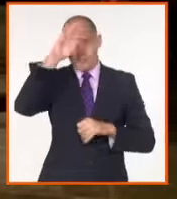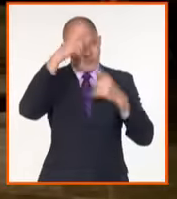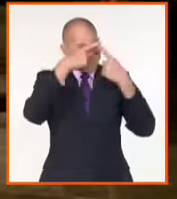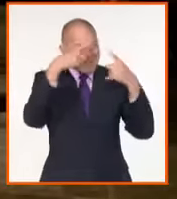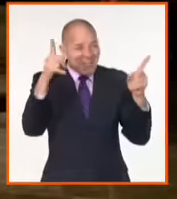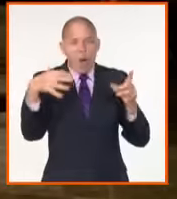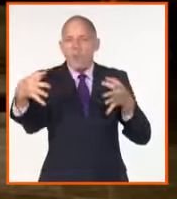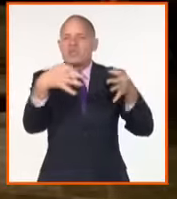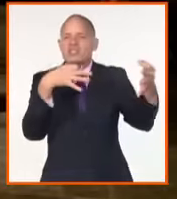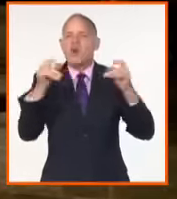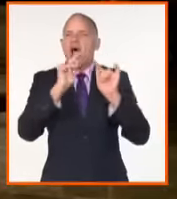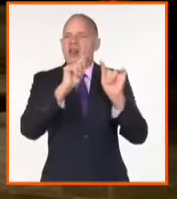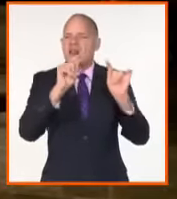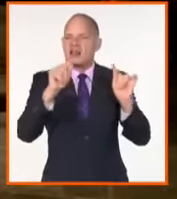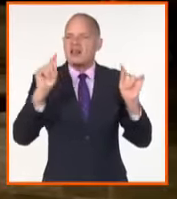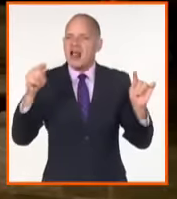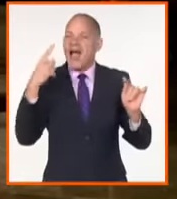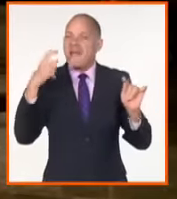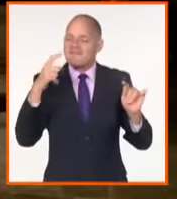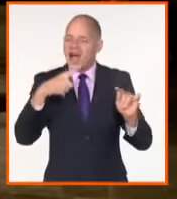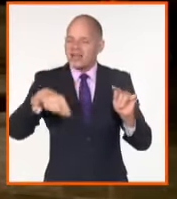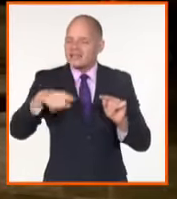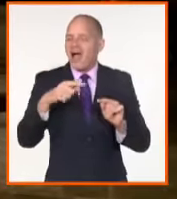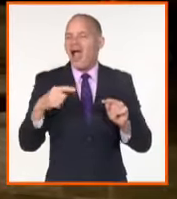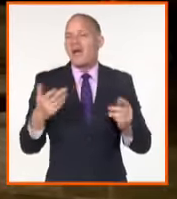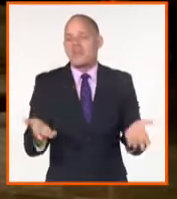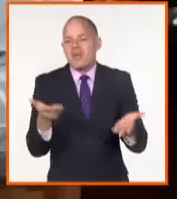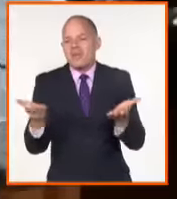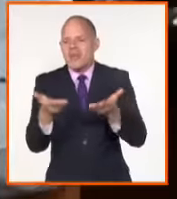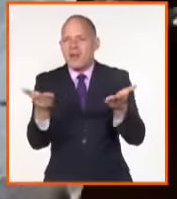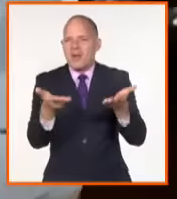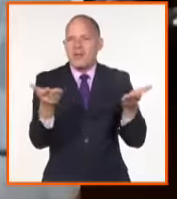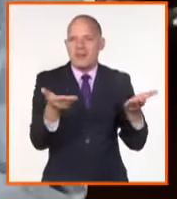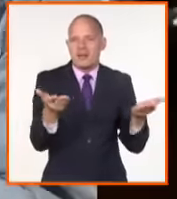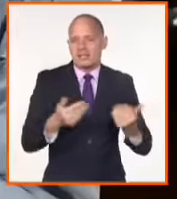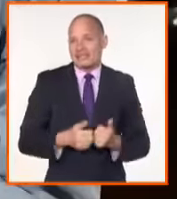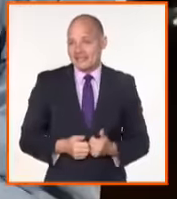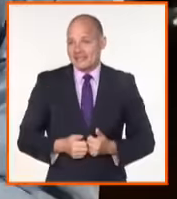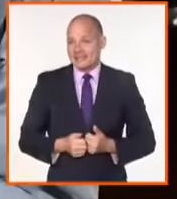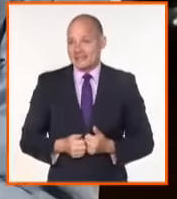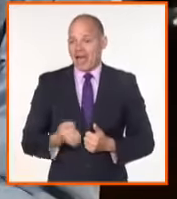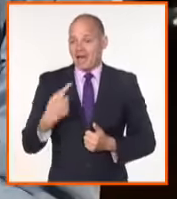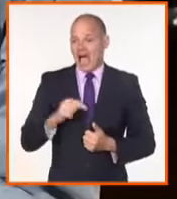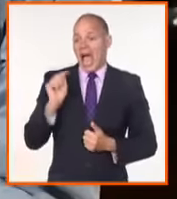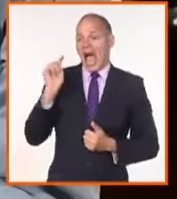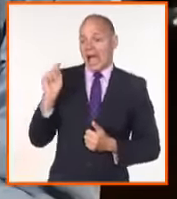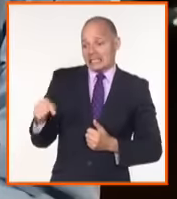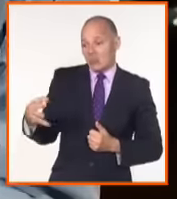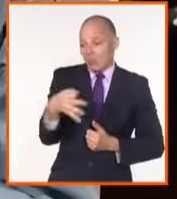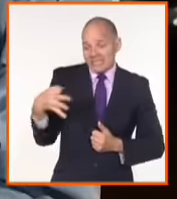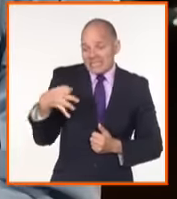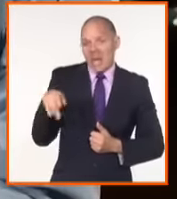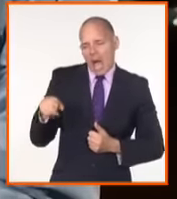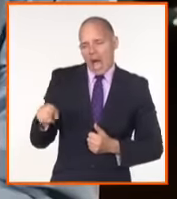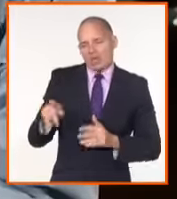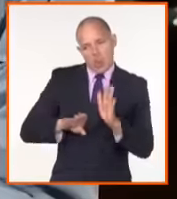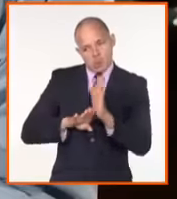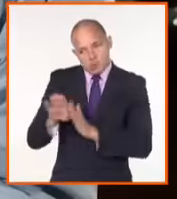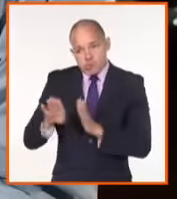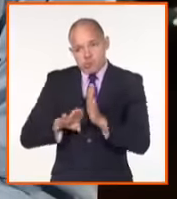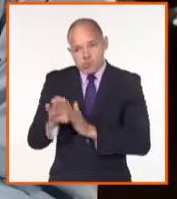sistemas productivos locales se subordinen al municipio y se conviertan en la fuente de desarrollo de ese municipio. Tenemos una